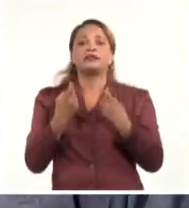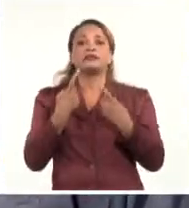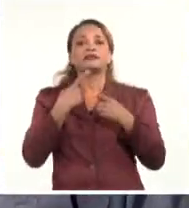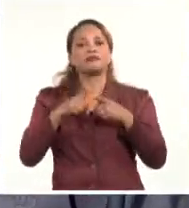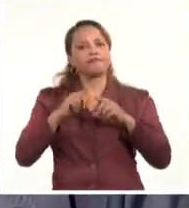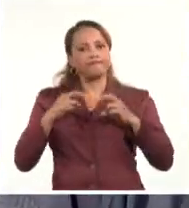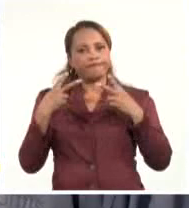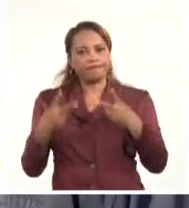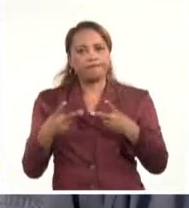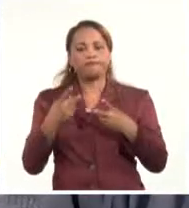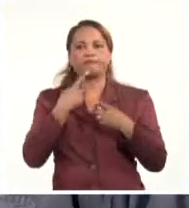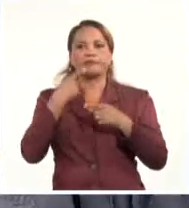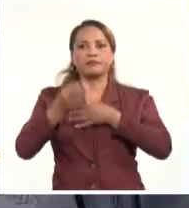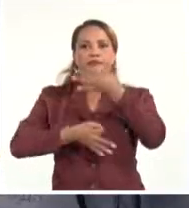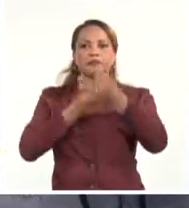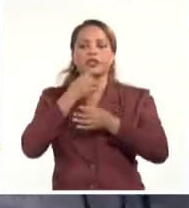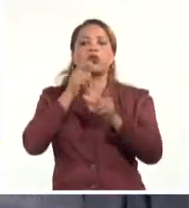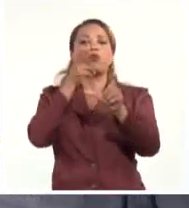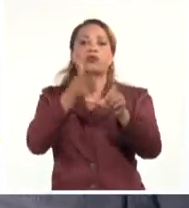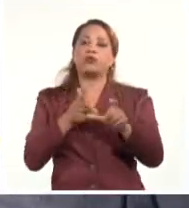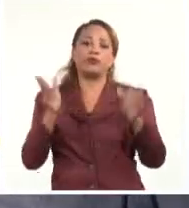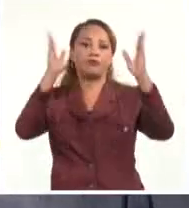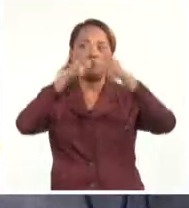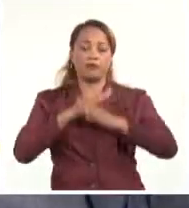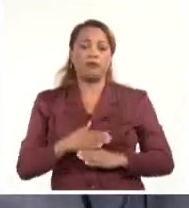vuelvo a hablar de los insumos, como el combustible,